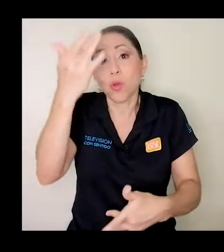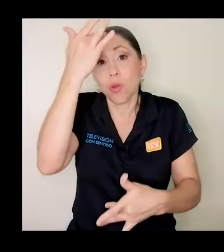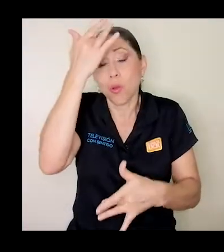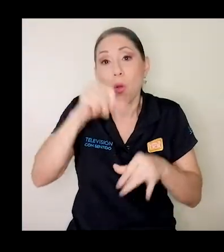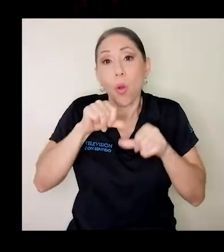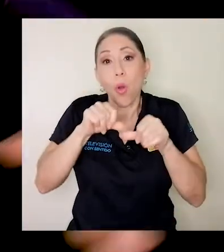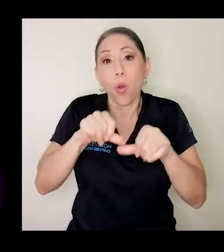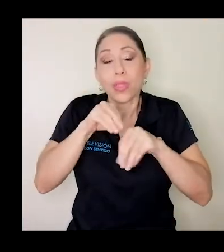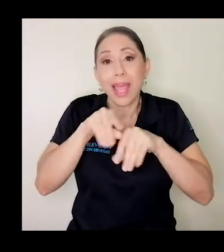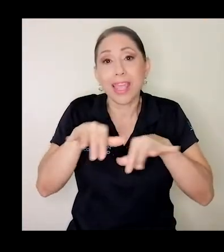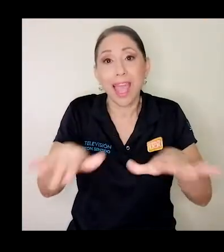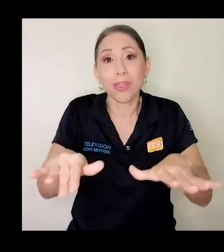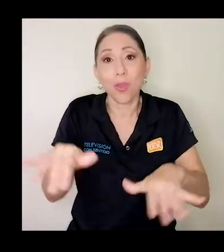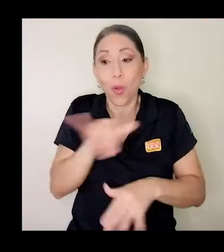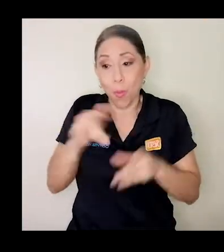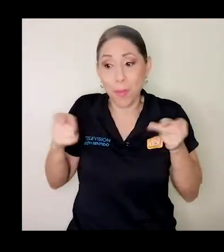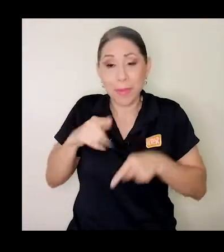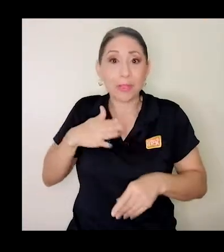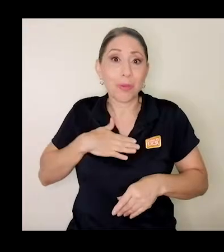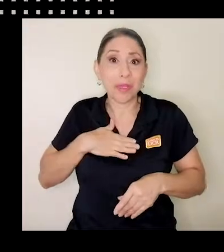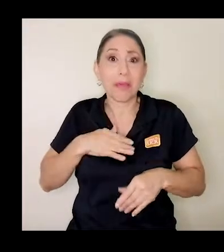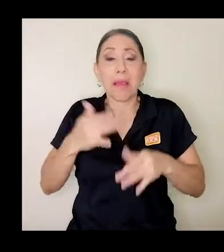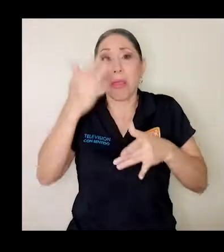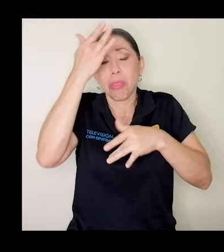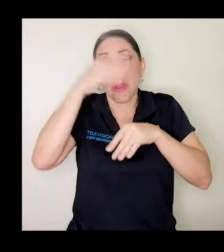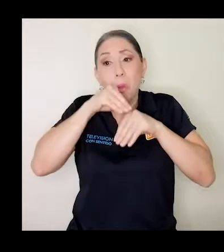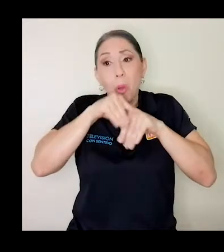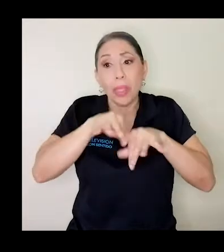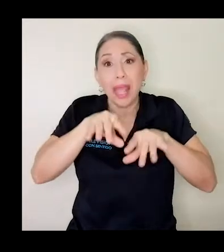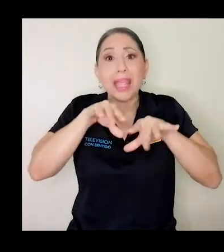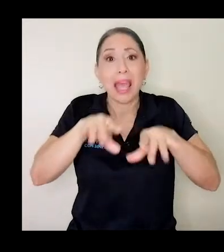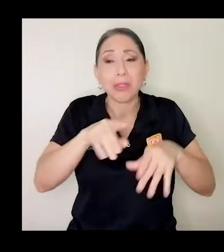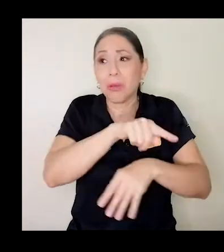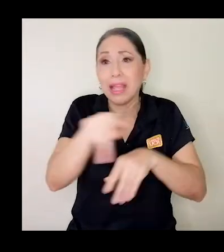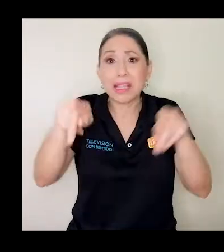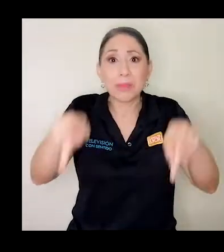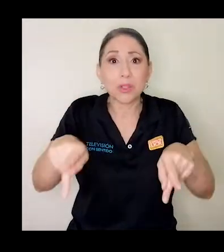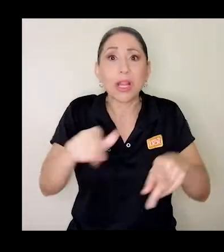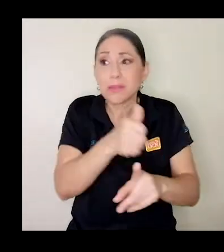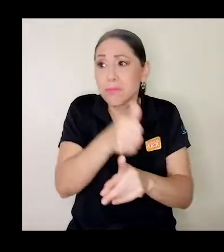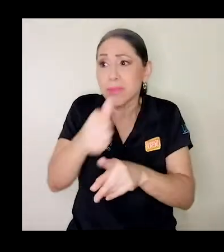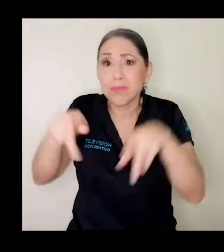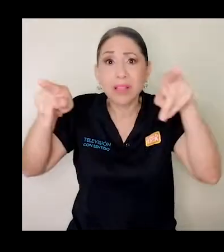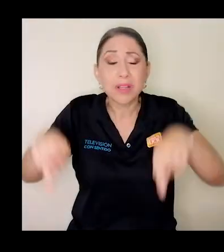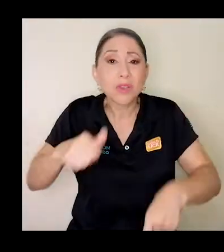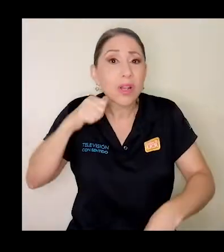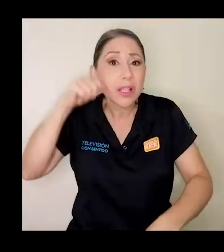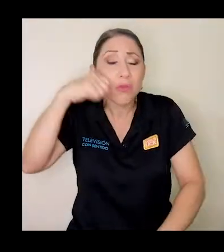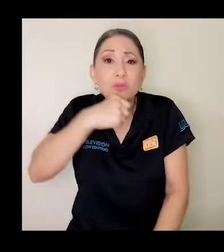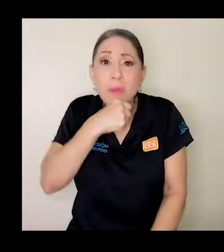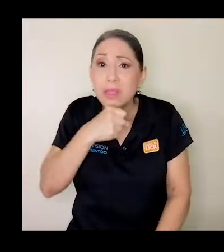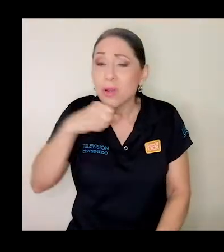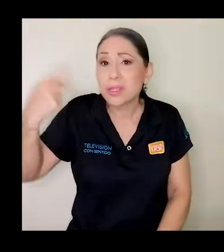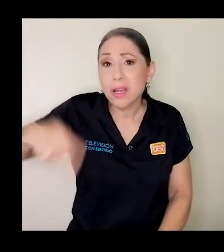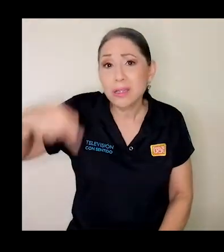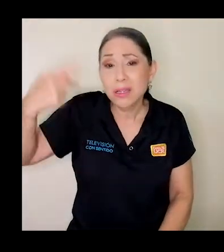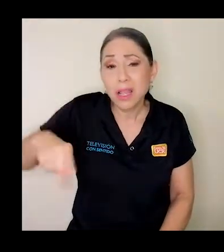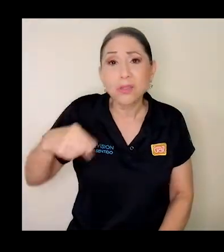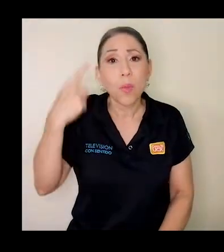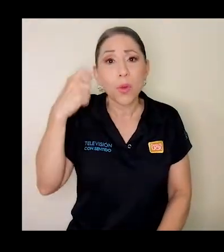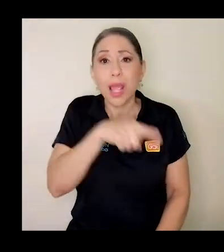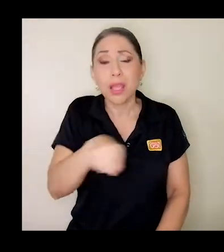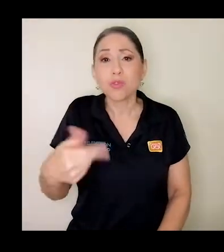11 días más contagiando a todas las personas que estaban ahí, inclusive a los mismos pacientes poniéndolos en riesgo, que son señores adultos mayores